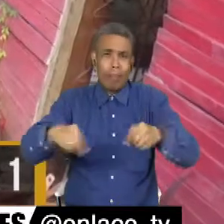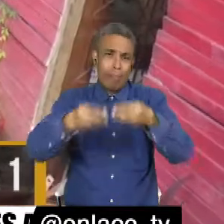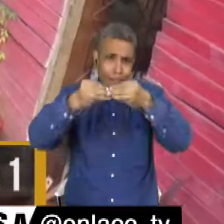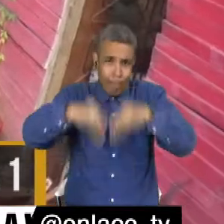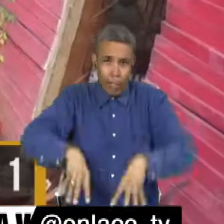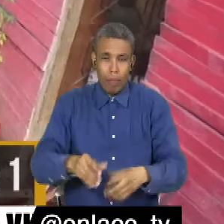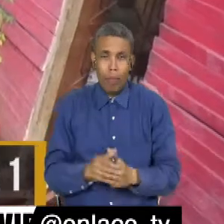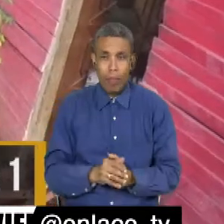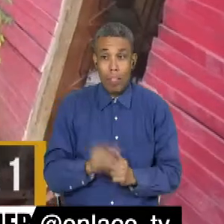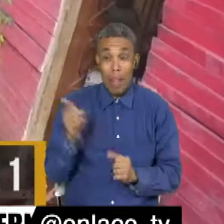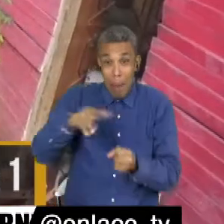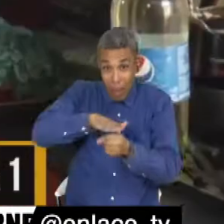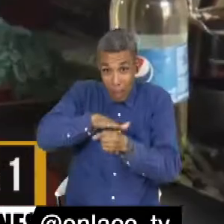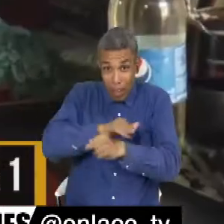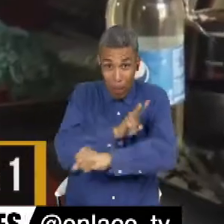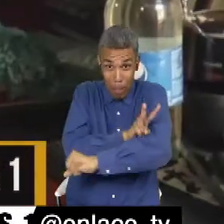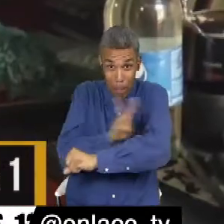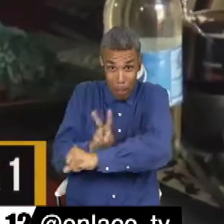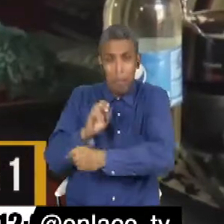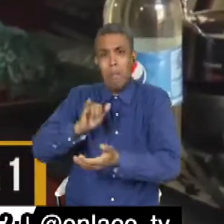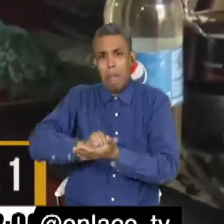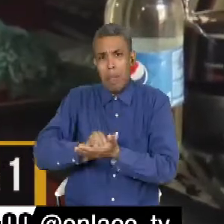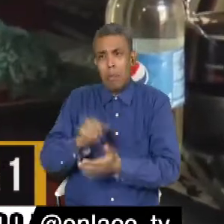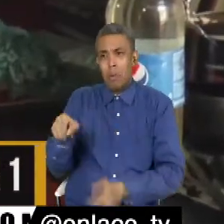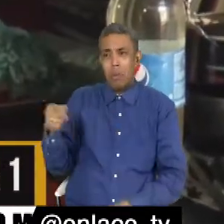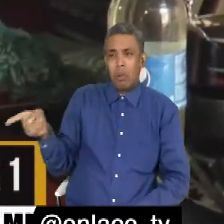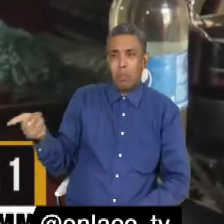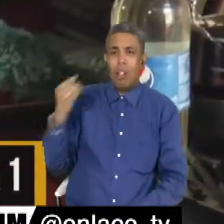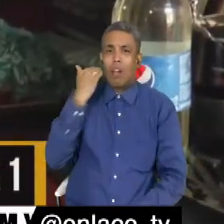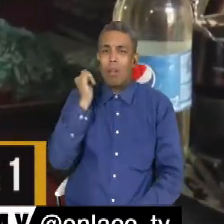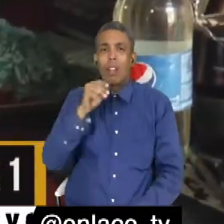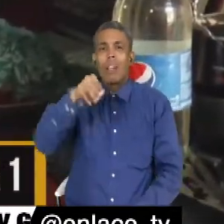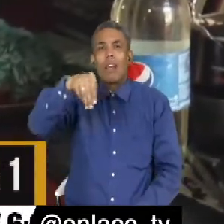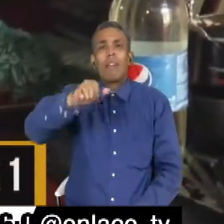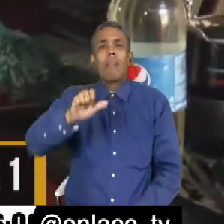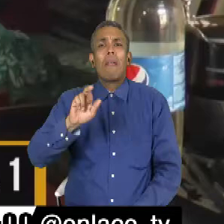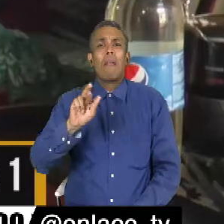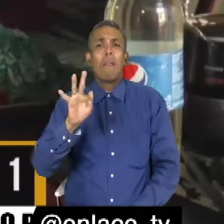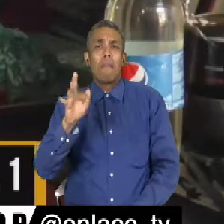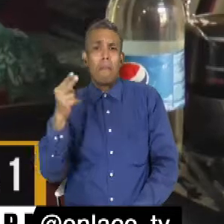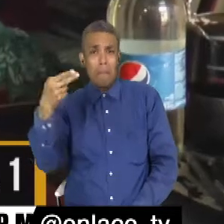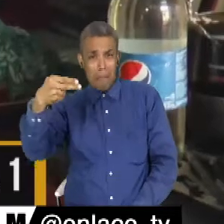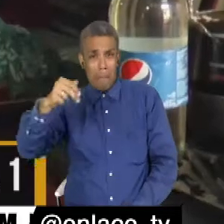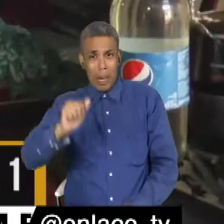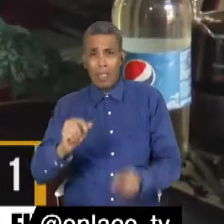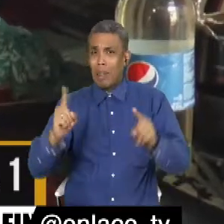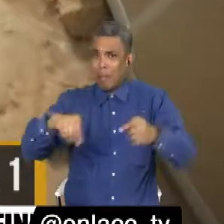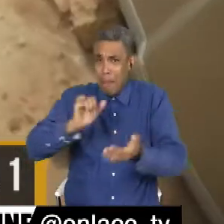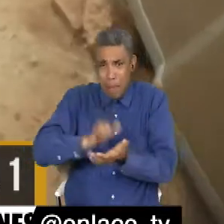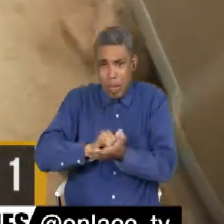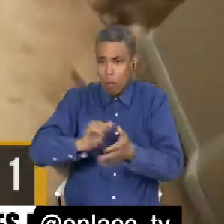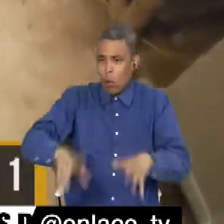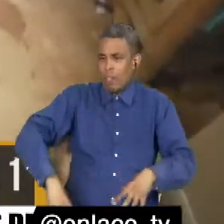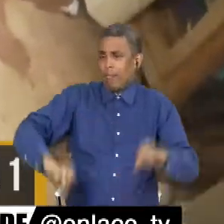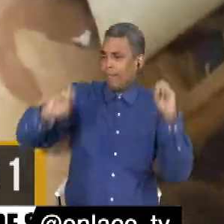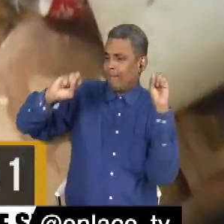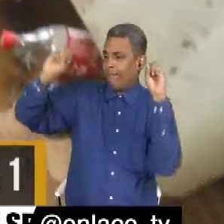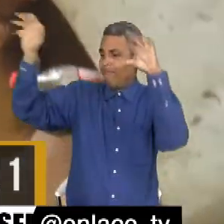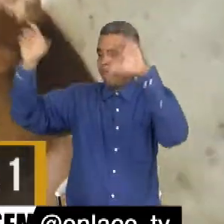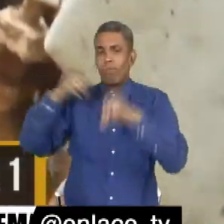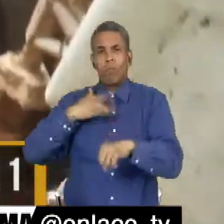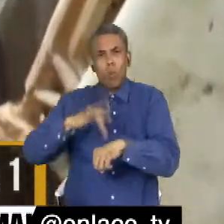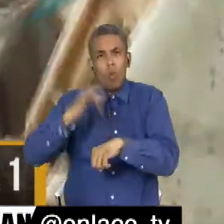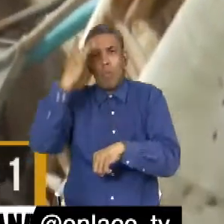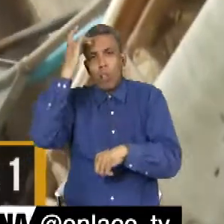el mismo drama. Se trata de Marta Gutiérrez, quien tiene que desalojar su casa construida en madera, ya que está inundada y teme que en